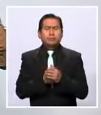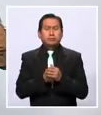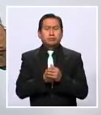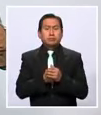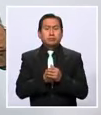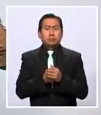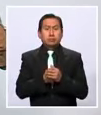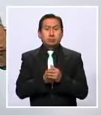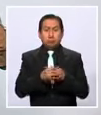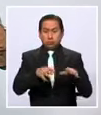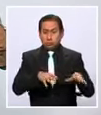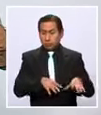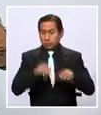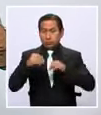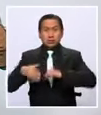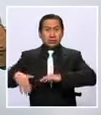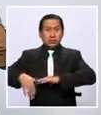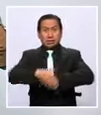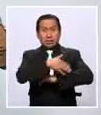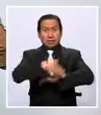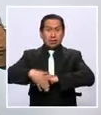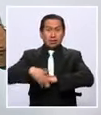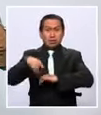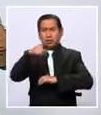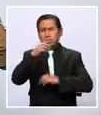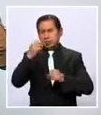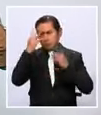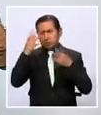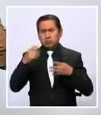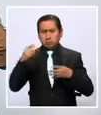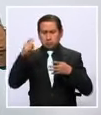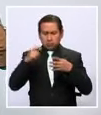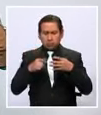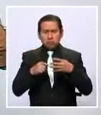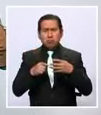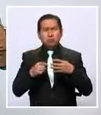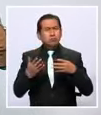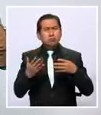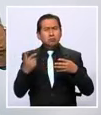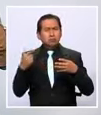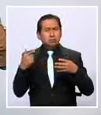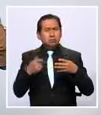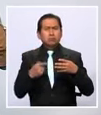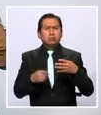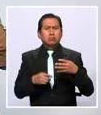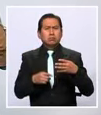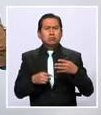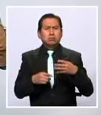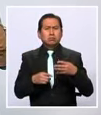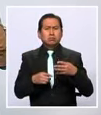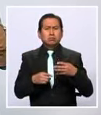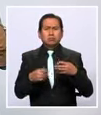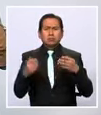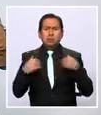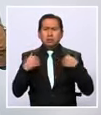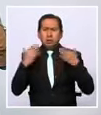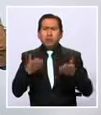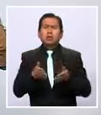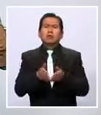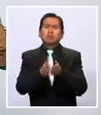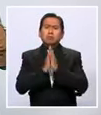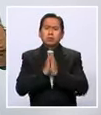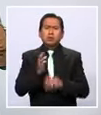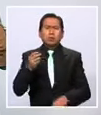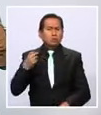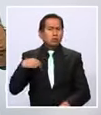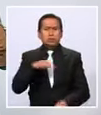salgamos a la calle cumplamos aquellos pedidos que les